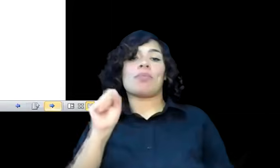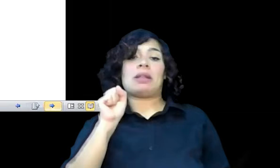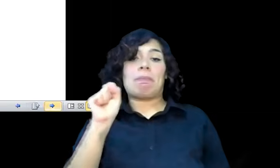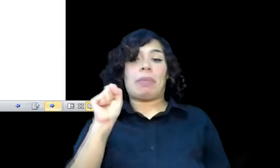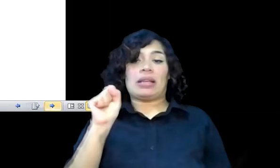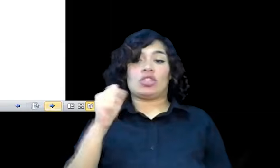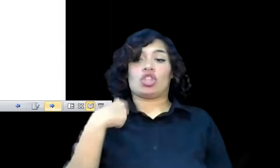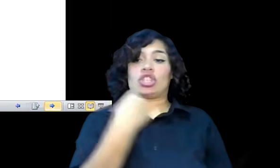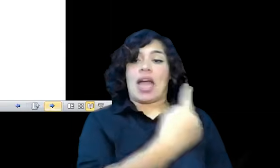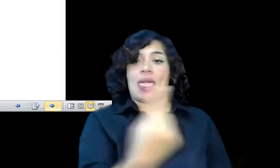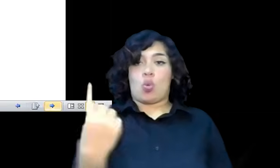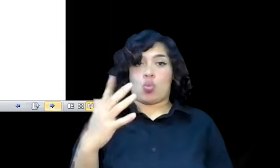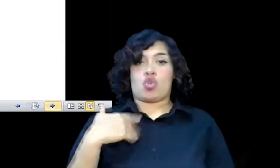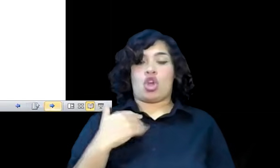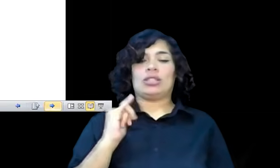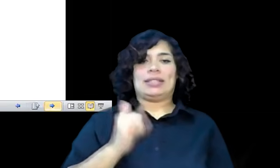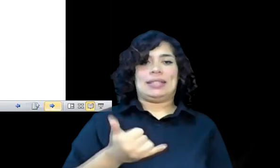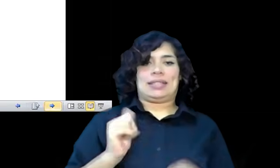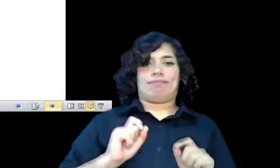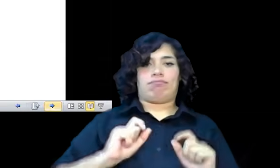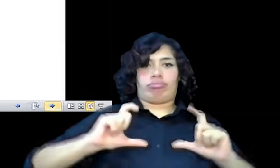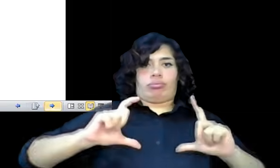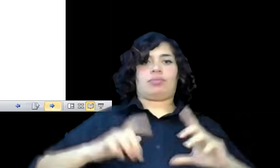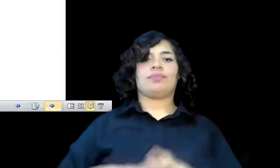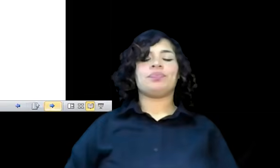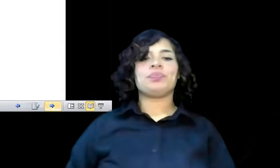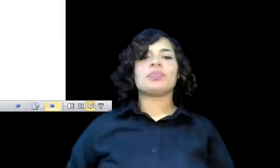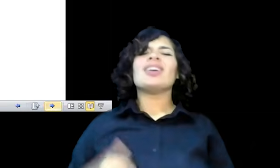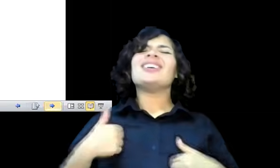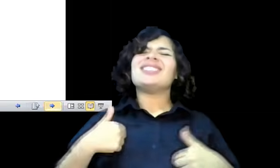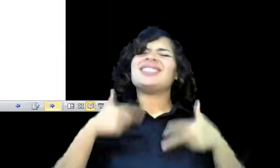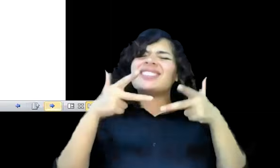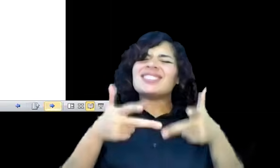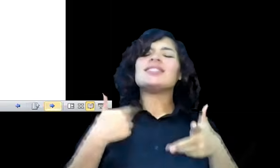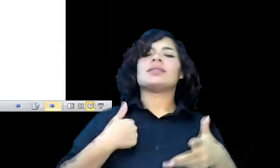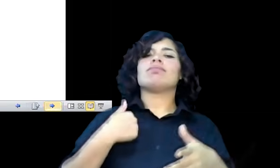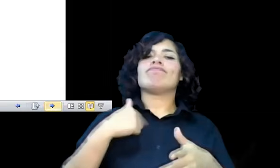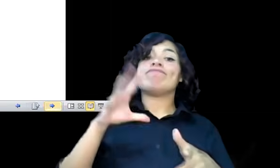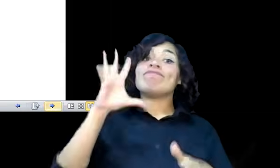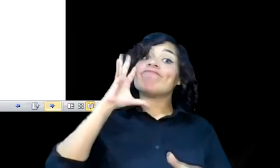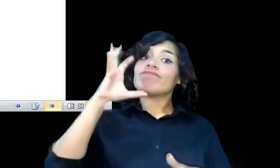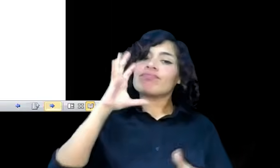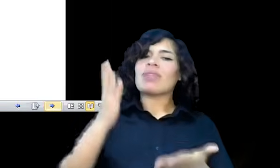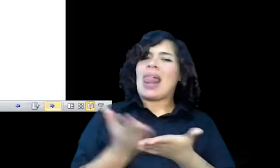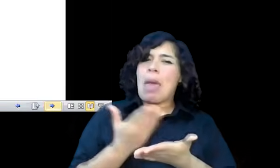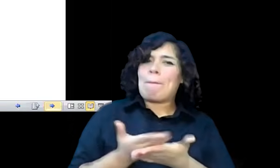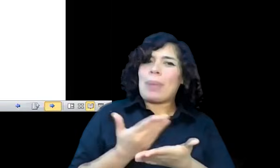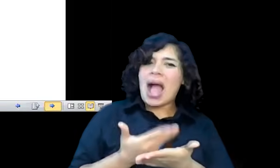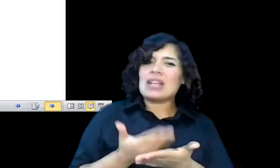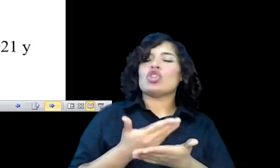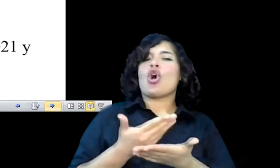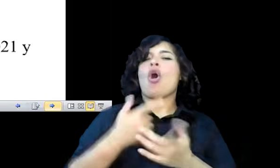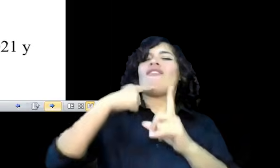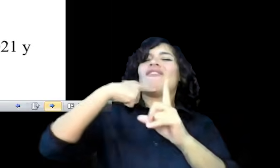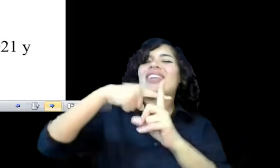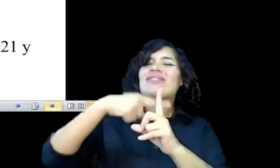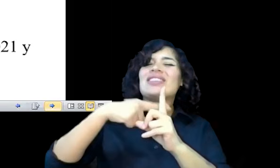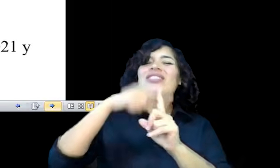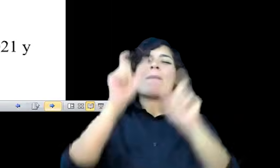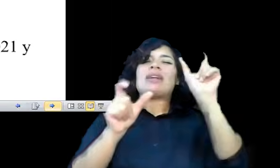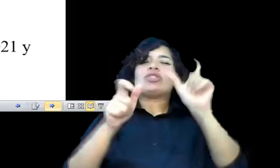uno de esos anticipos. Yo les dije que íbamos a recordar un poquito lo que fue el beneficio para contribuyentes cumplidores.